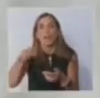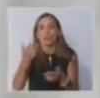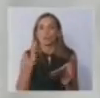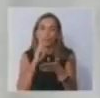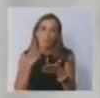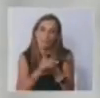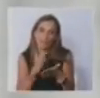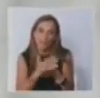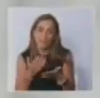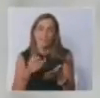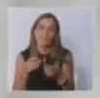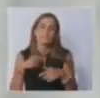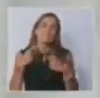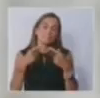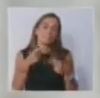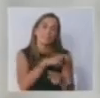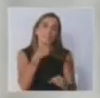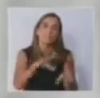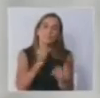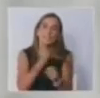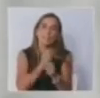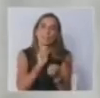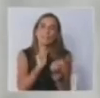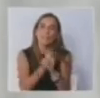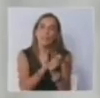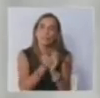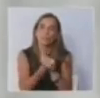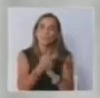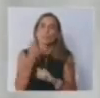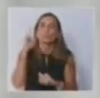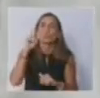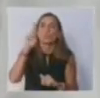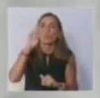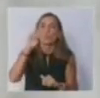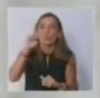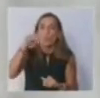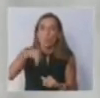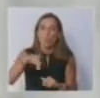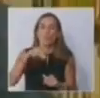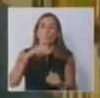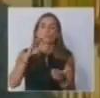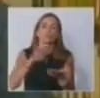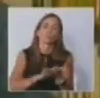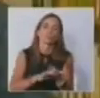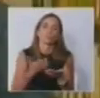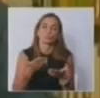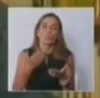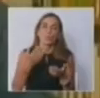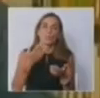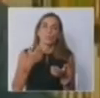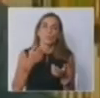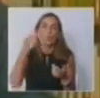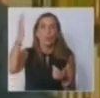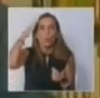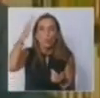de cuentos, y comenzó a trabajar como traductor en la Organización de las Naciones Unidas para la Educación, la Ciencia y la Cultura. Su obra